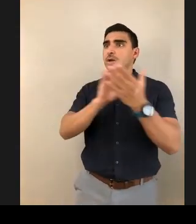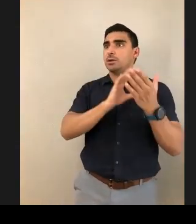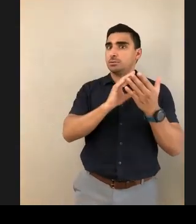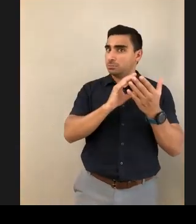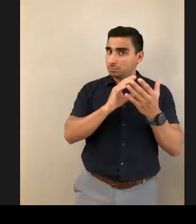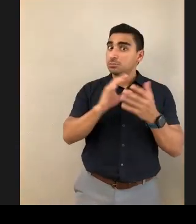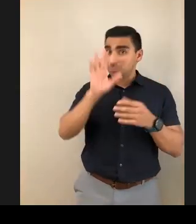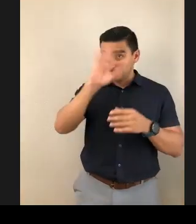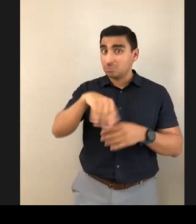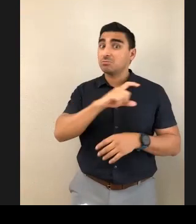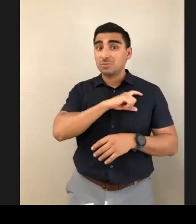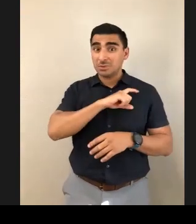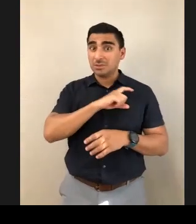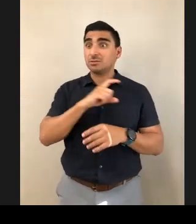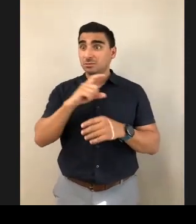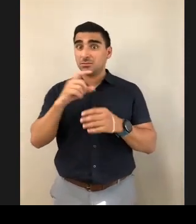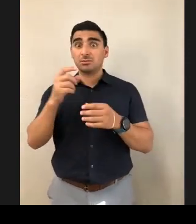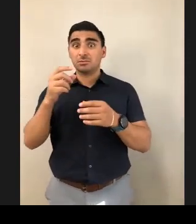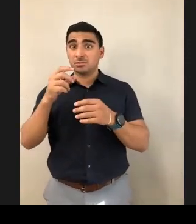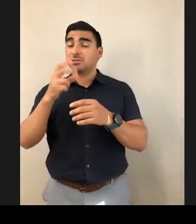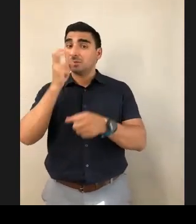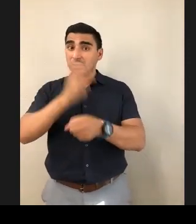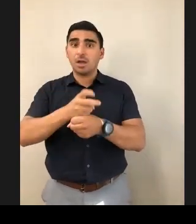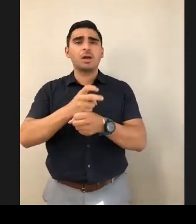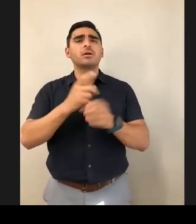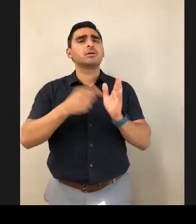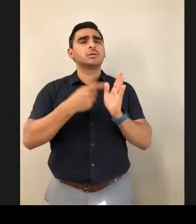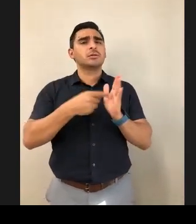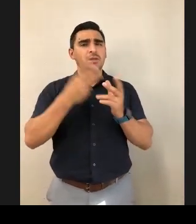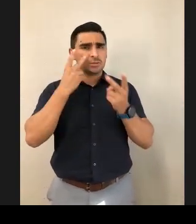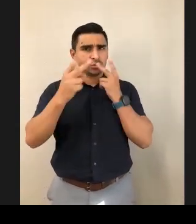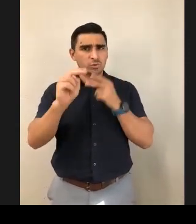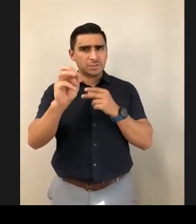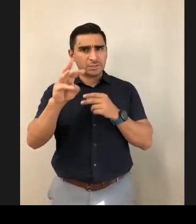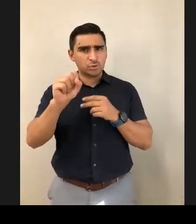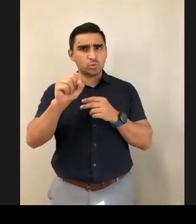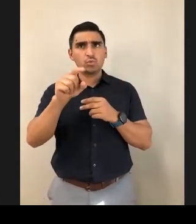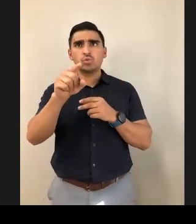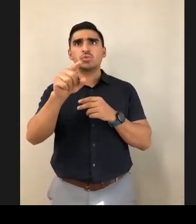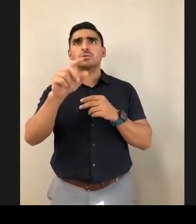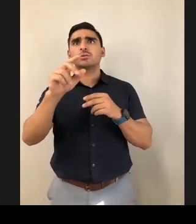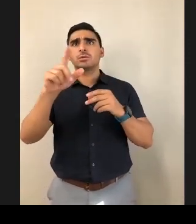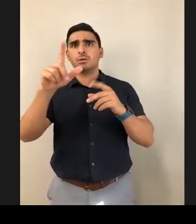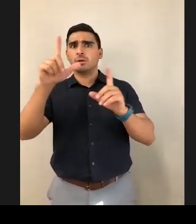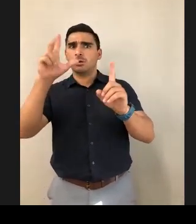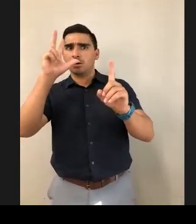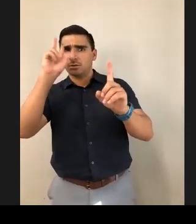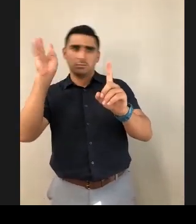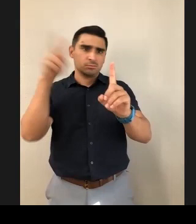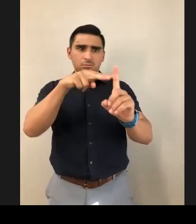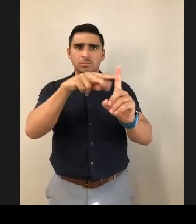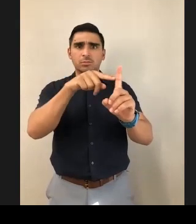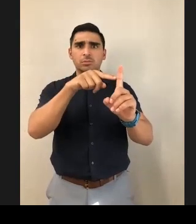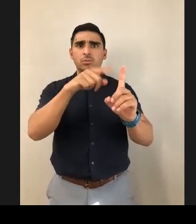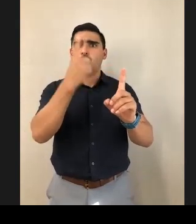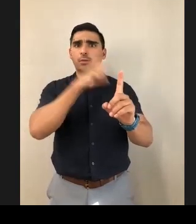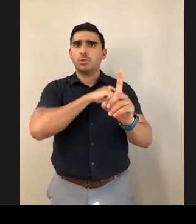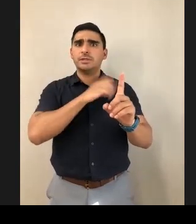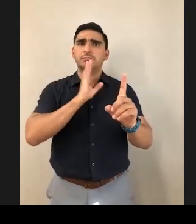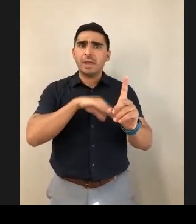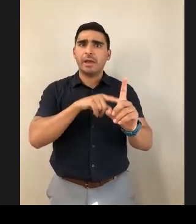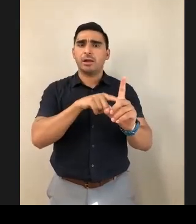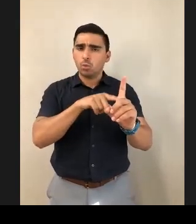lo difícil que este trabajo es. Solo vemos los encabezados de las noticias, pero la realidad es